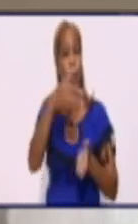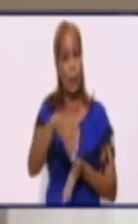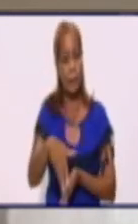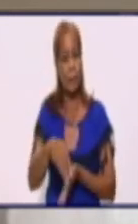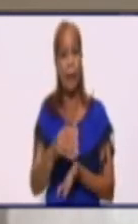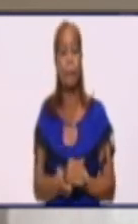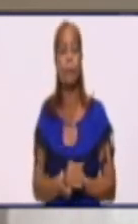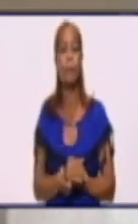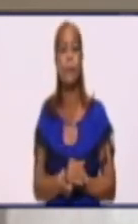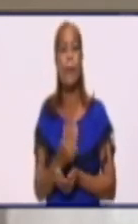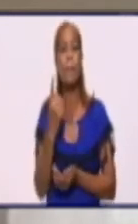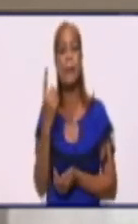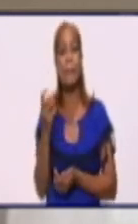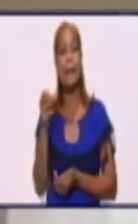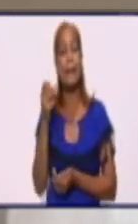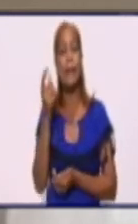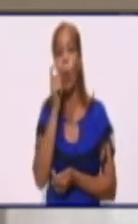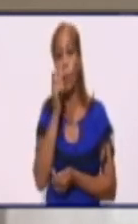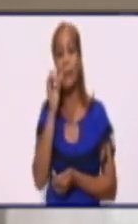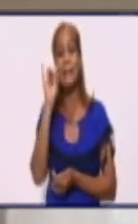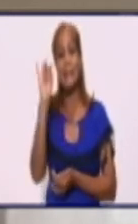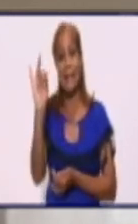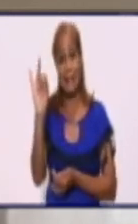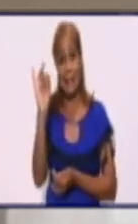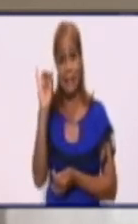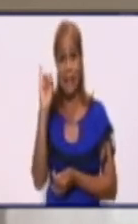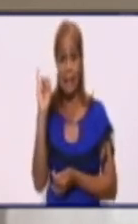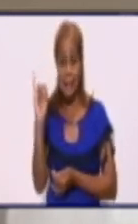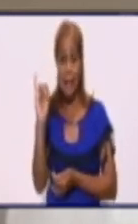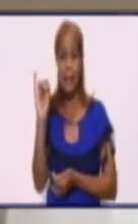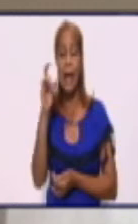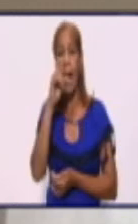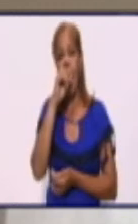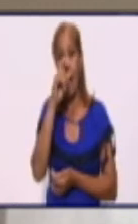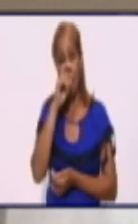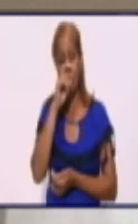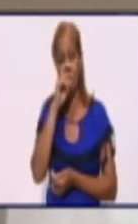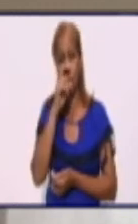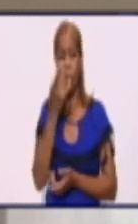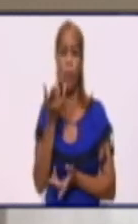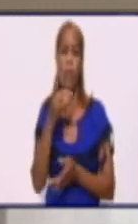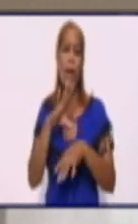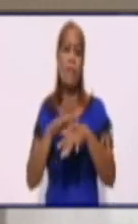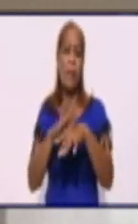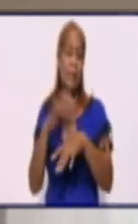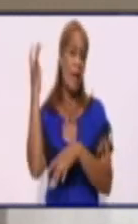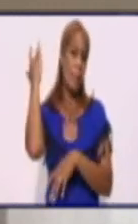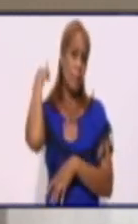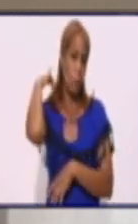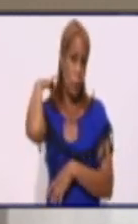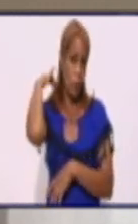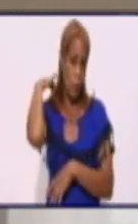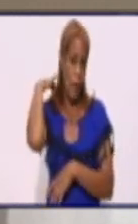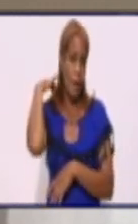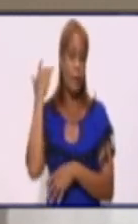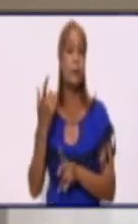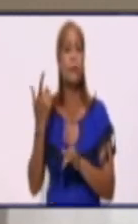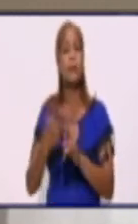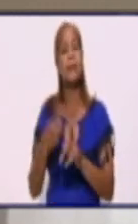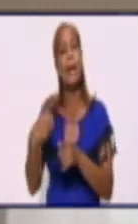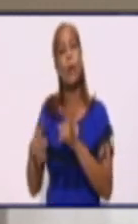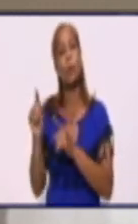El primer paciente, 76 años de edad, con antecedentes de hipertensión y una enfermedad pulmonar obstructiva crónica. Y el